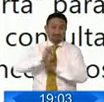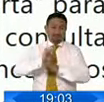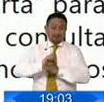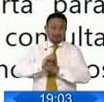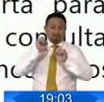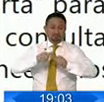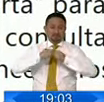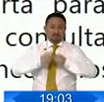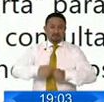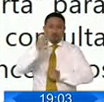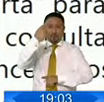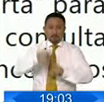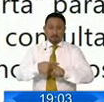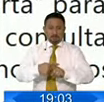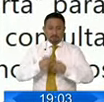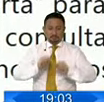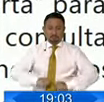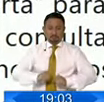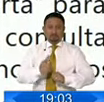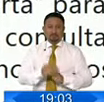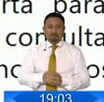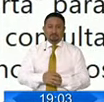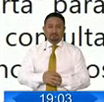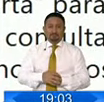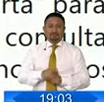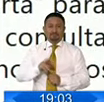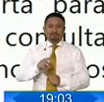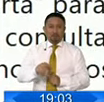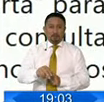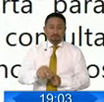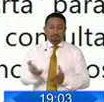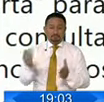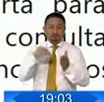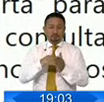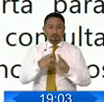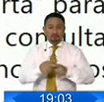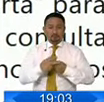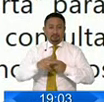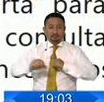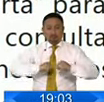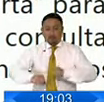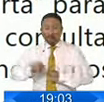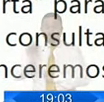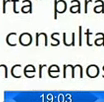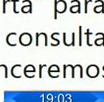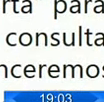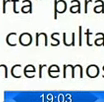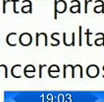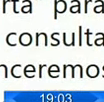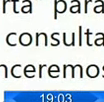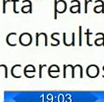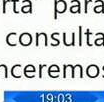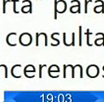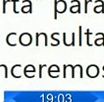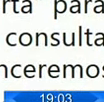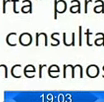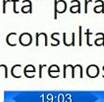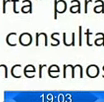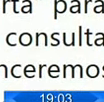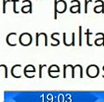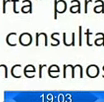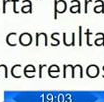y se queda todo el mes a quemar suela de zapato, a volver a las raíces del trabajo puerta a puerta para vencer a la traición